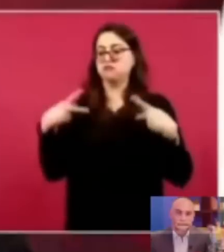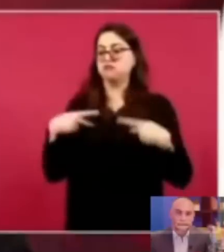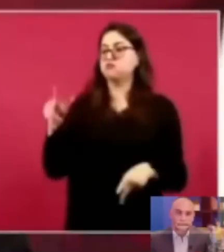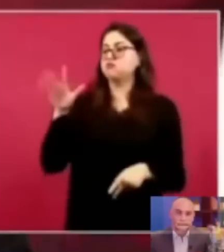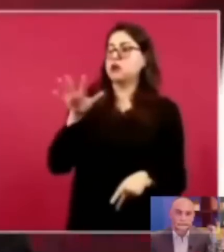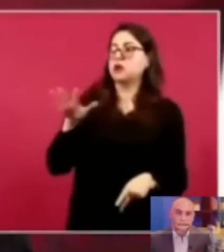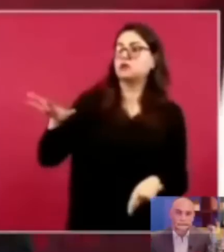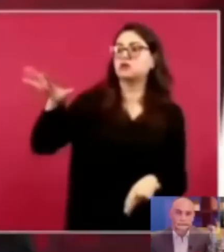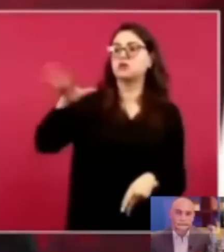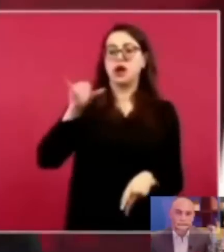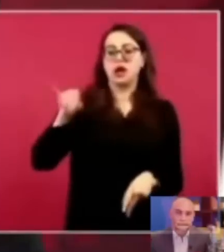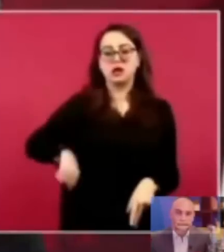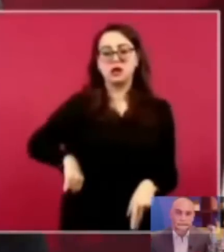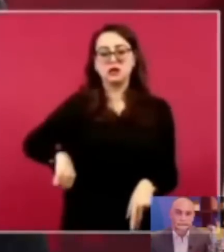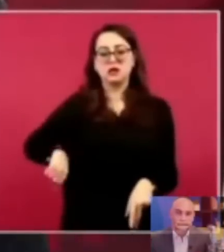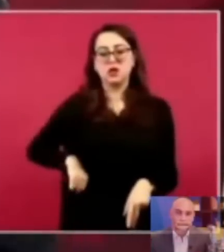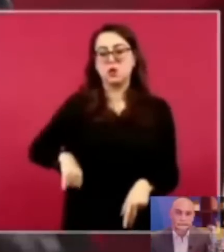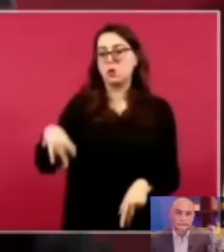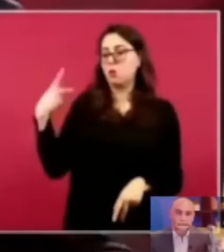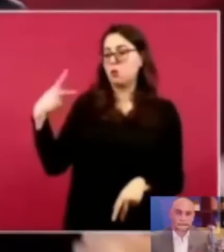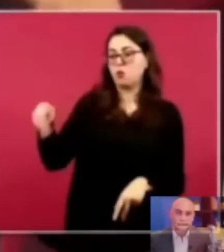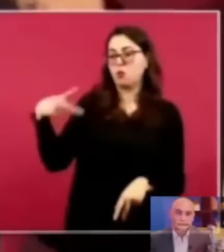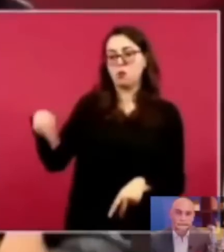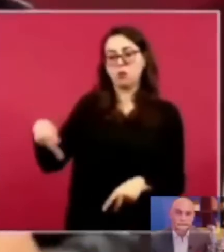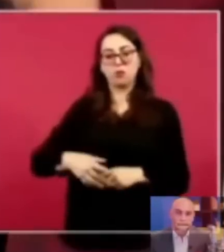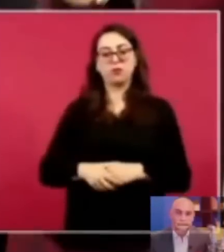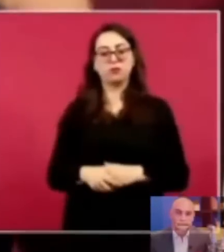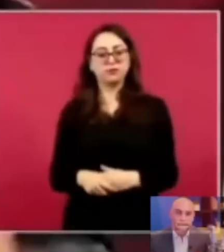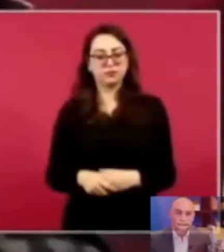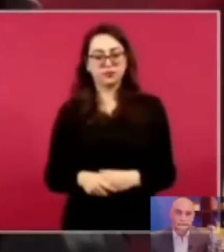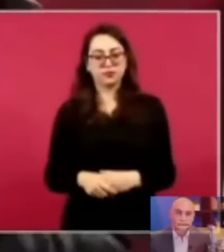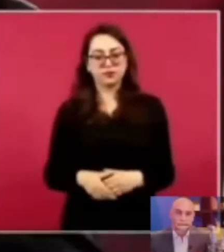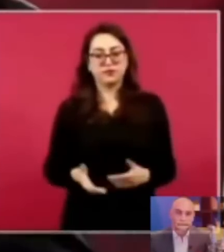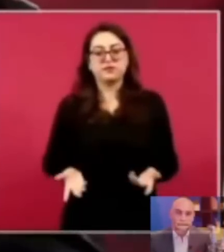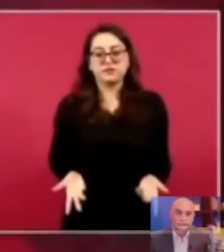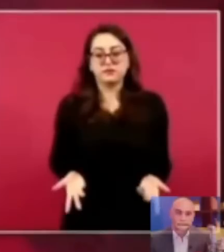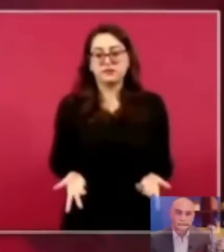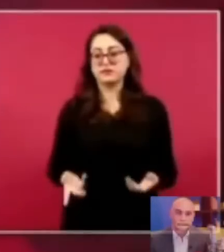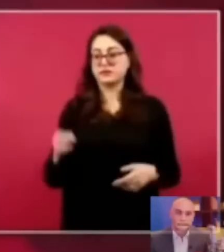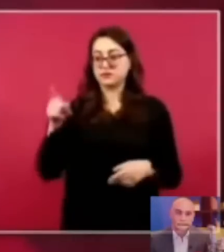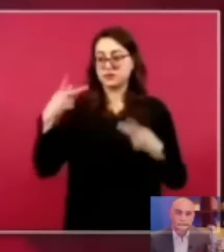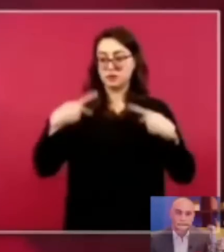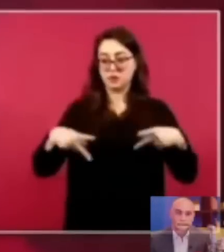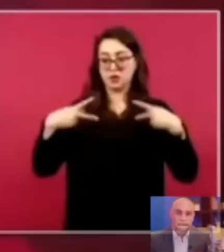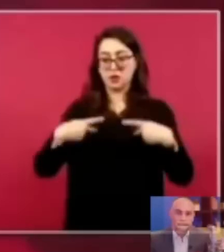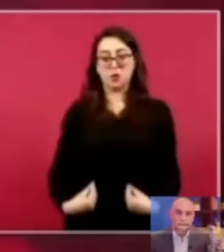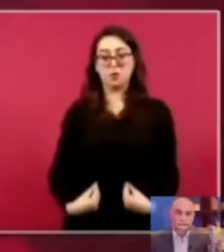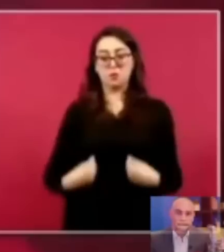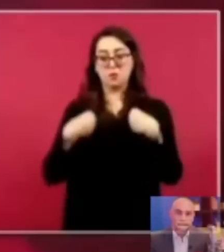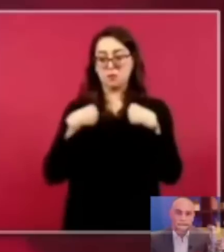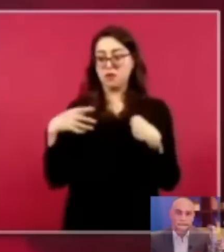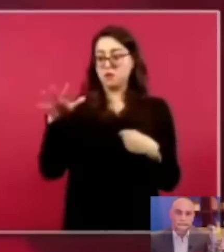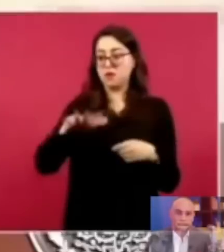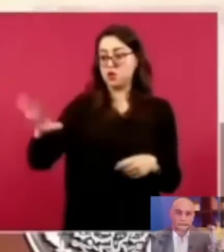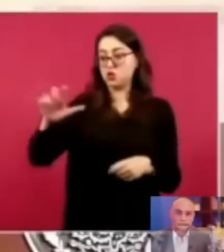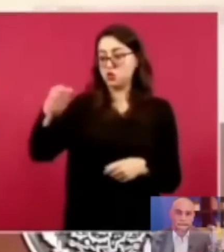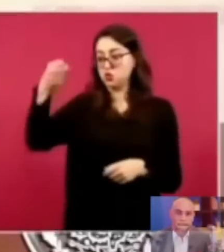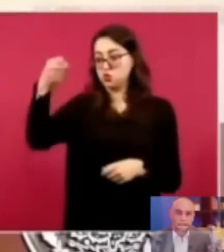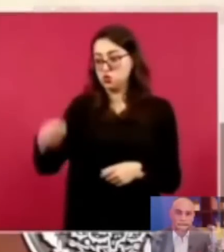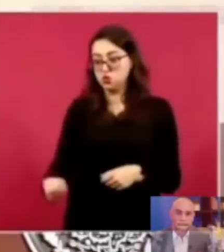para la gente del sureste cancelados nada más por el capricho de estos